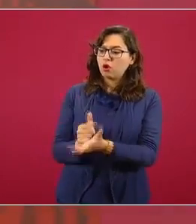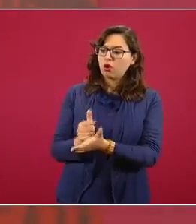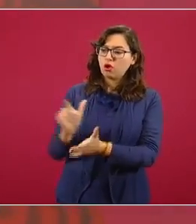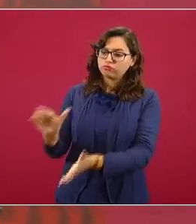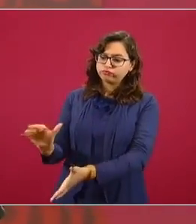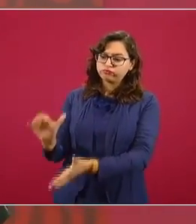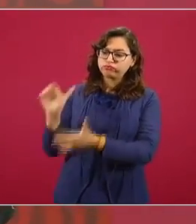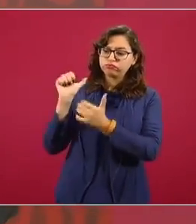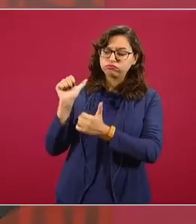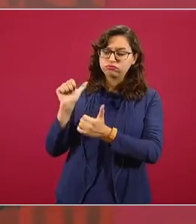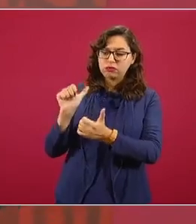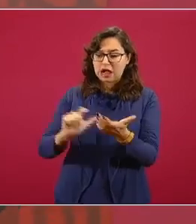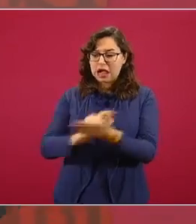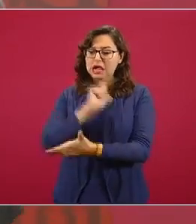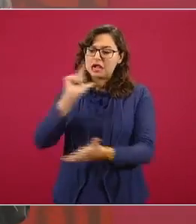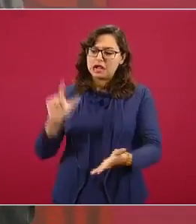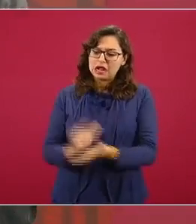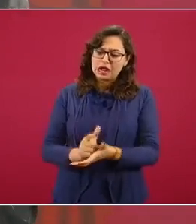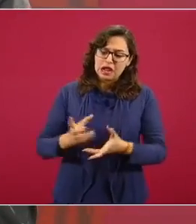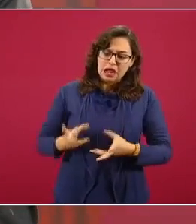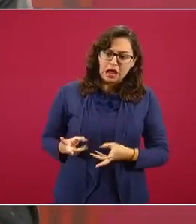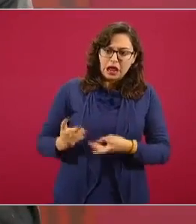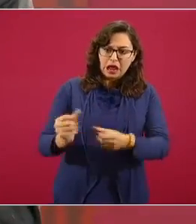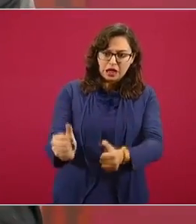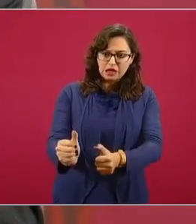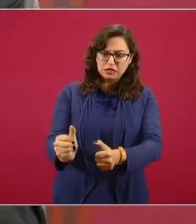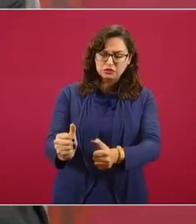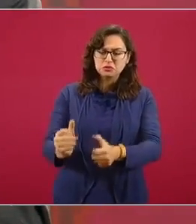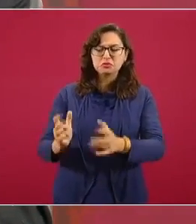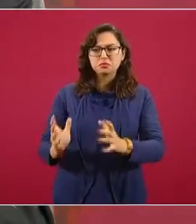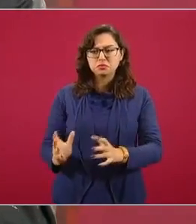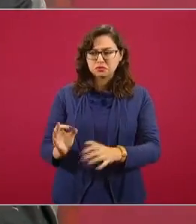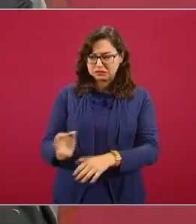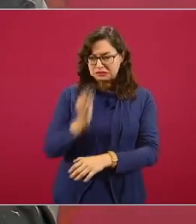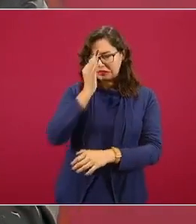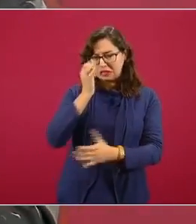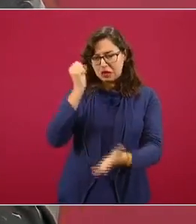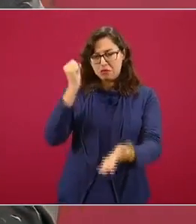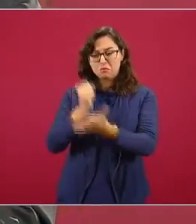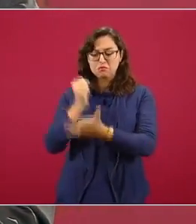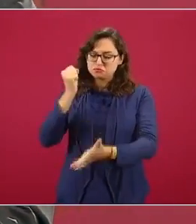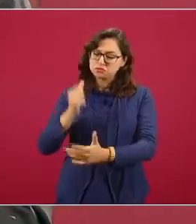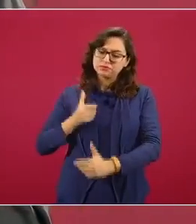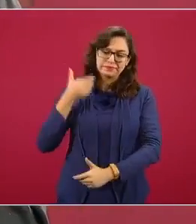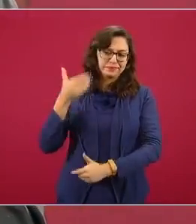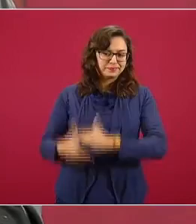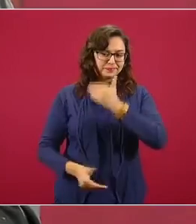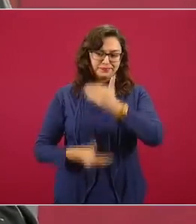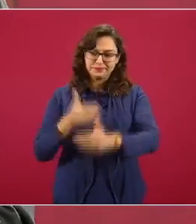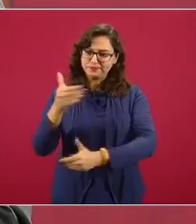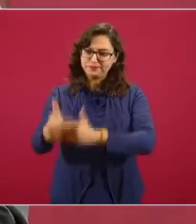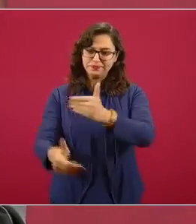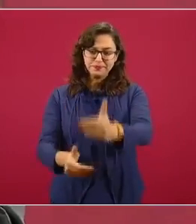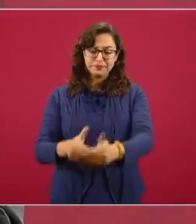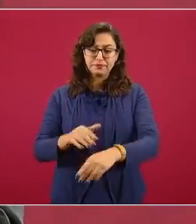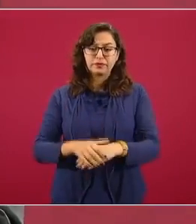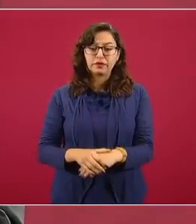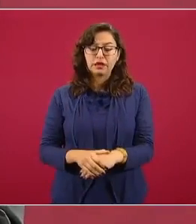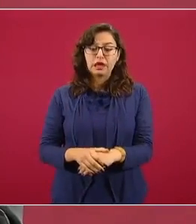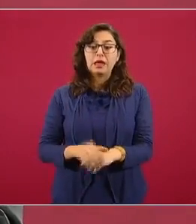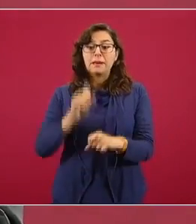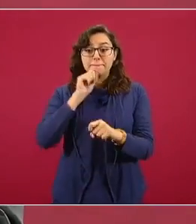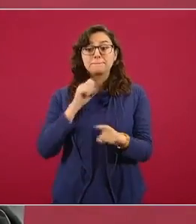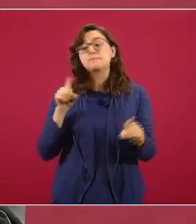aprobarse, pues vamos hacia adelante. Estamos por dar a